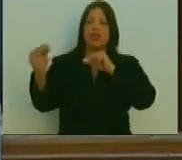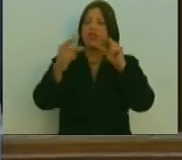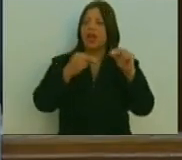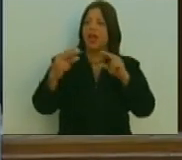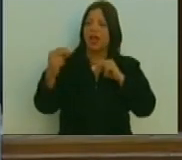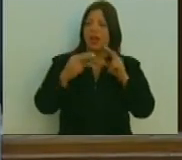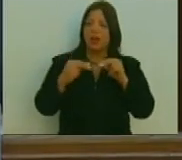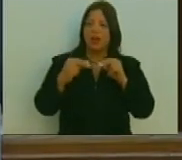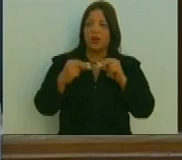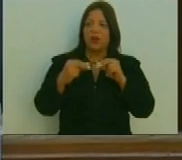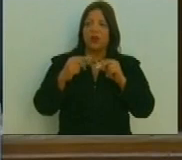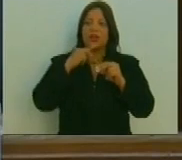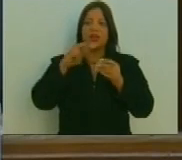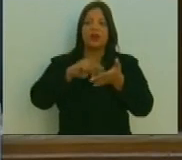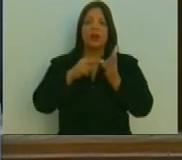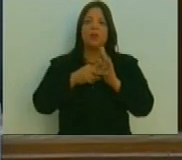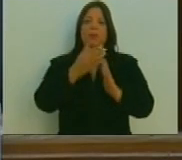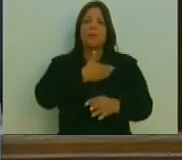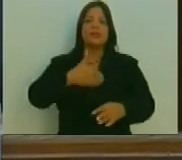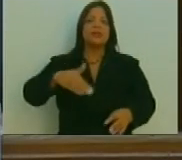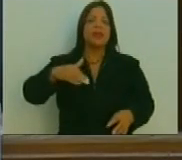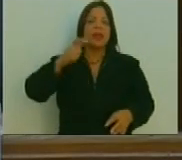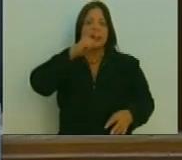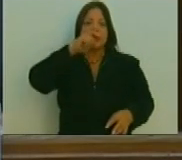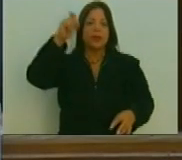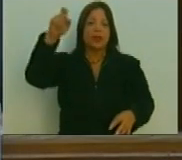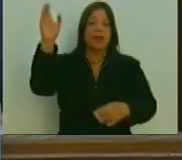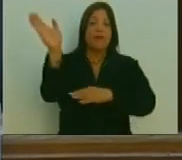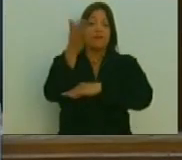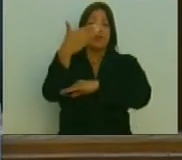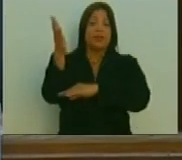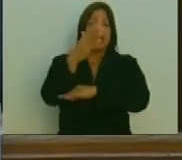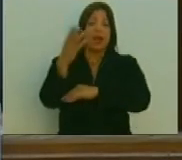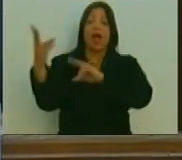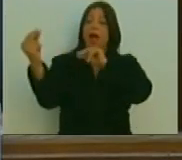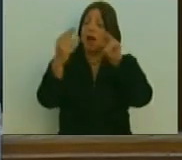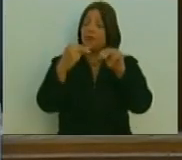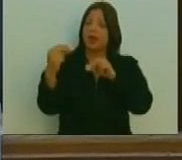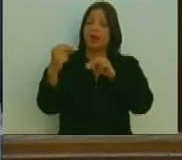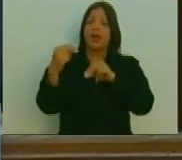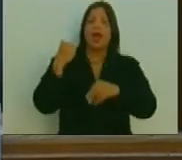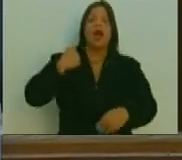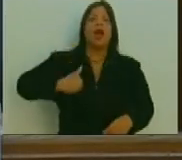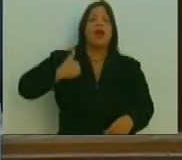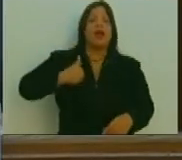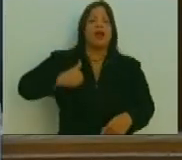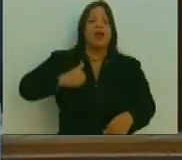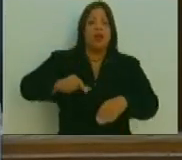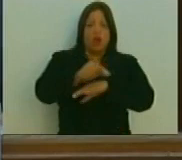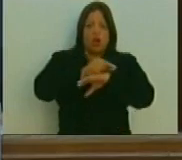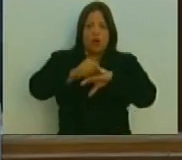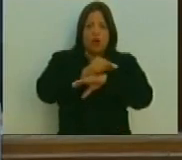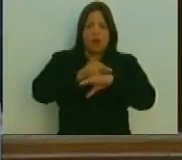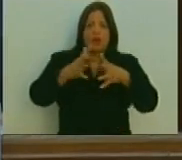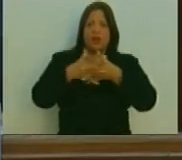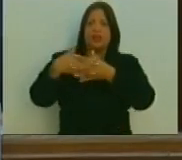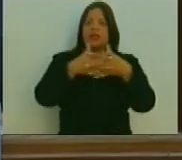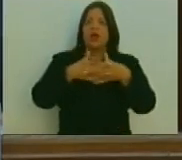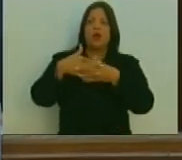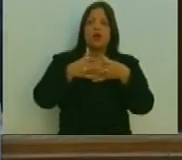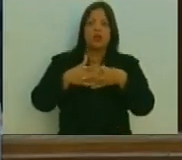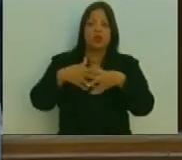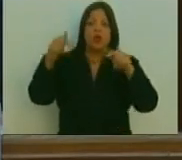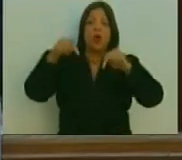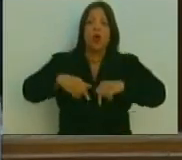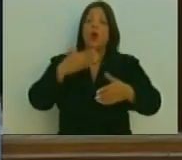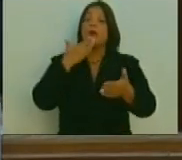que levantó el presidente Nicolás Maduro en Venezuela. El gobierno de Canadá, el gobierno de los Estados Unidos, y como hoy lo